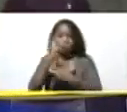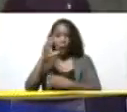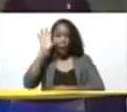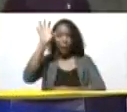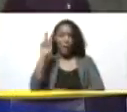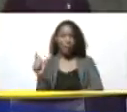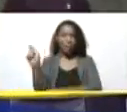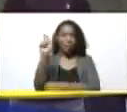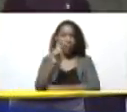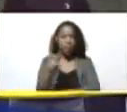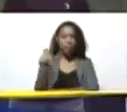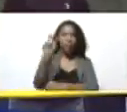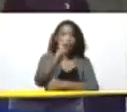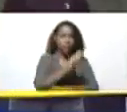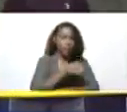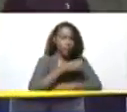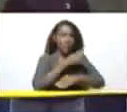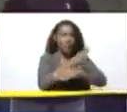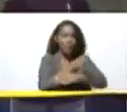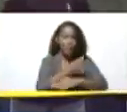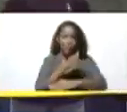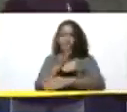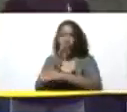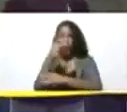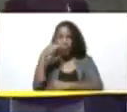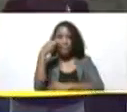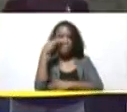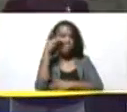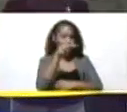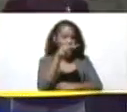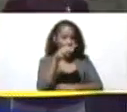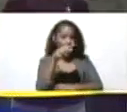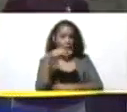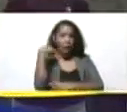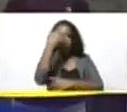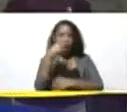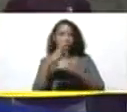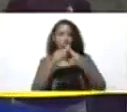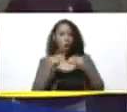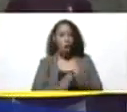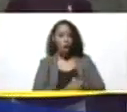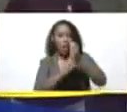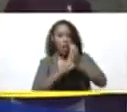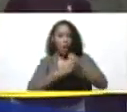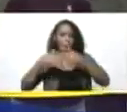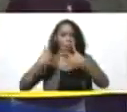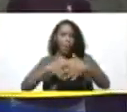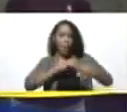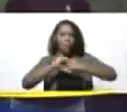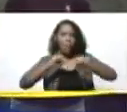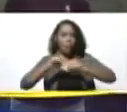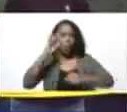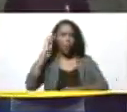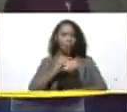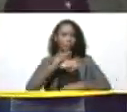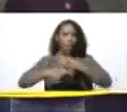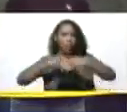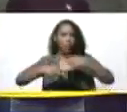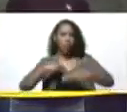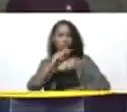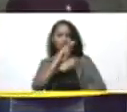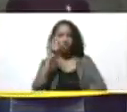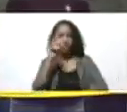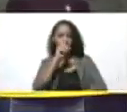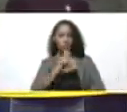meses para verle la cara a todos los líderes y a todos los militantes del movimiento bolivariano revolucionario